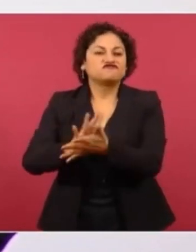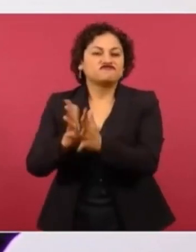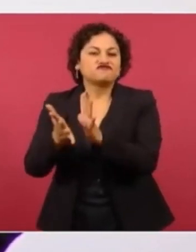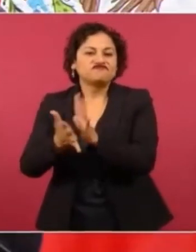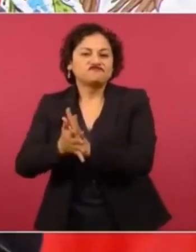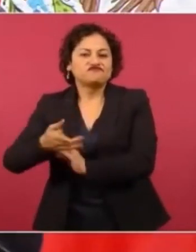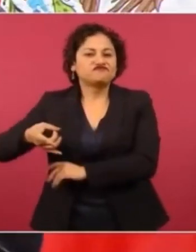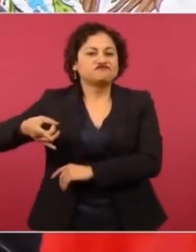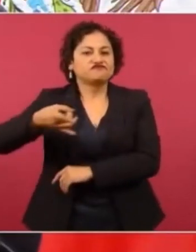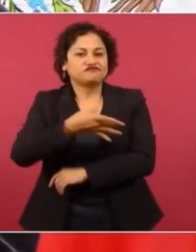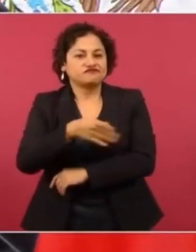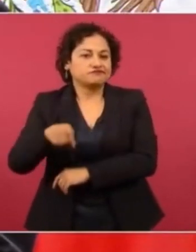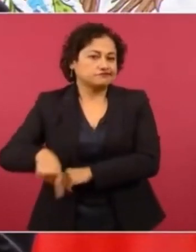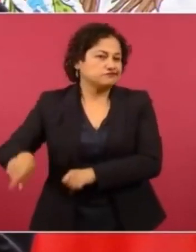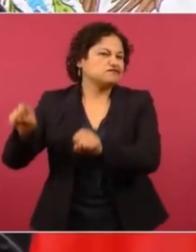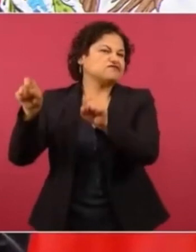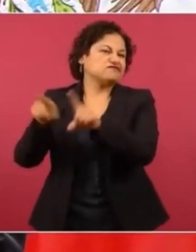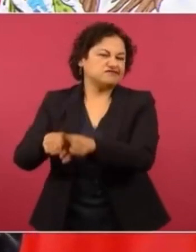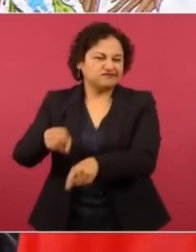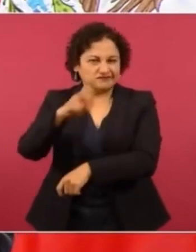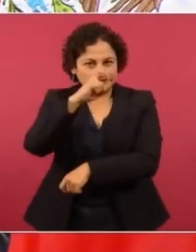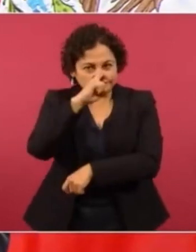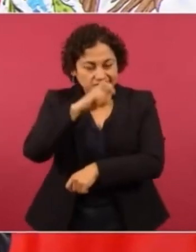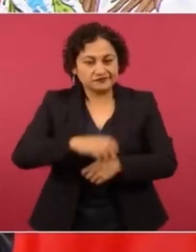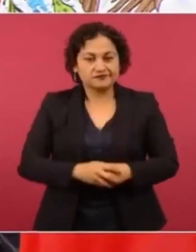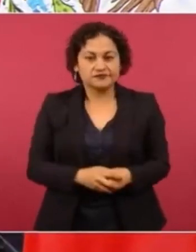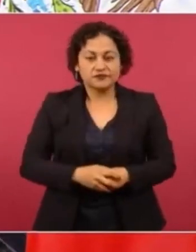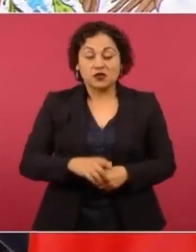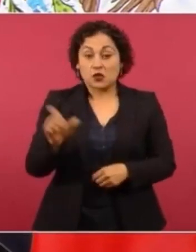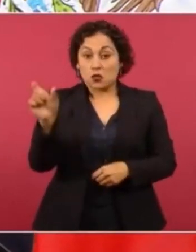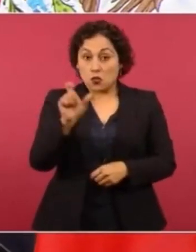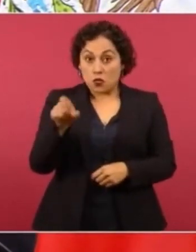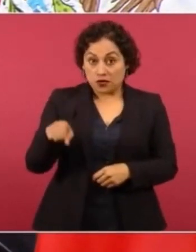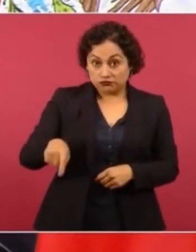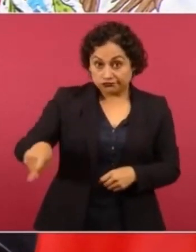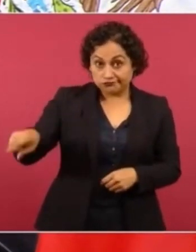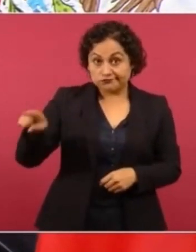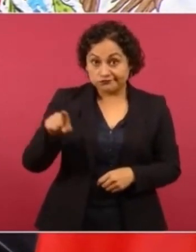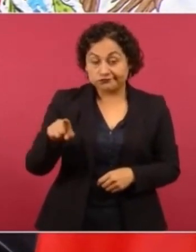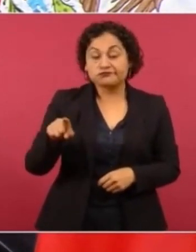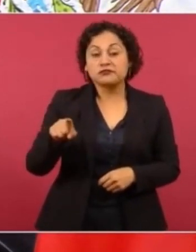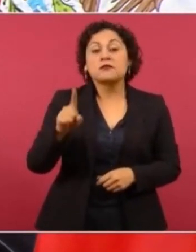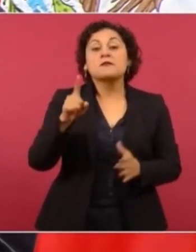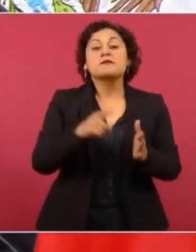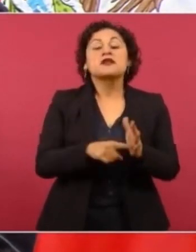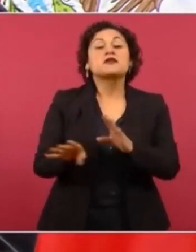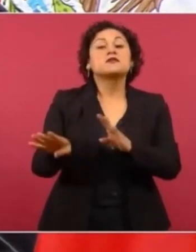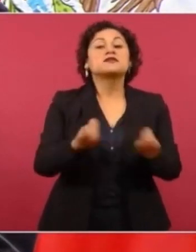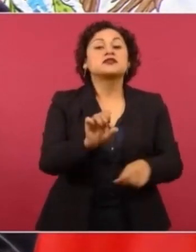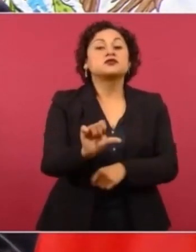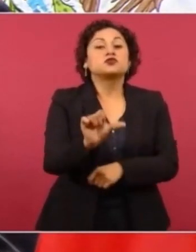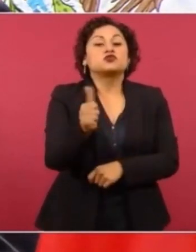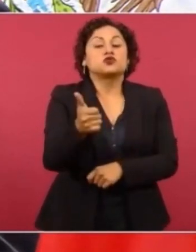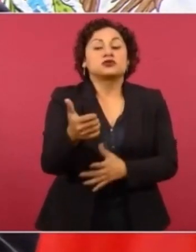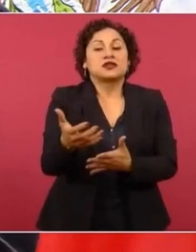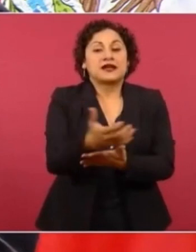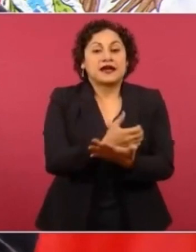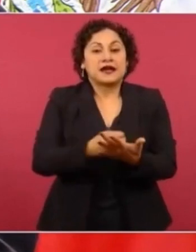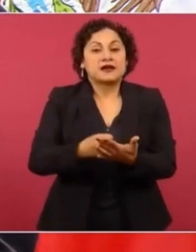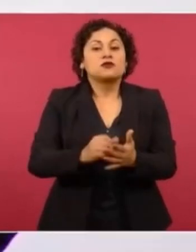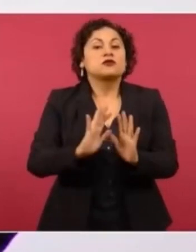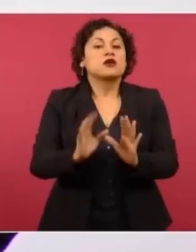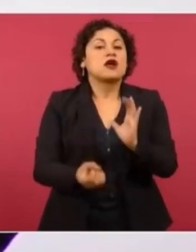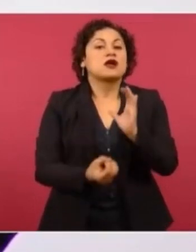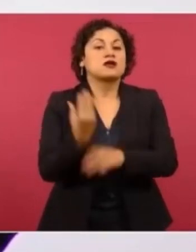de la dictadura tras el triunfo del revolucionario de 1911 creo el partido